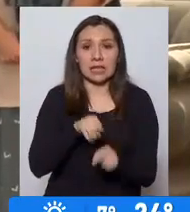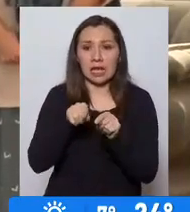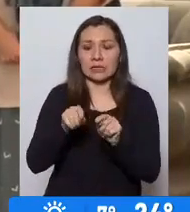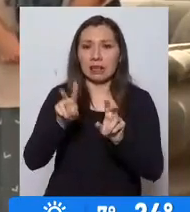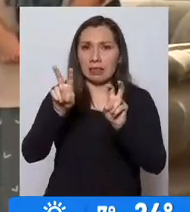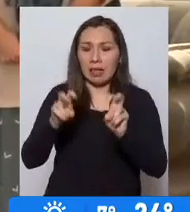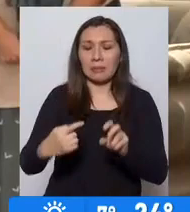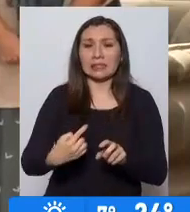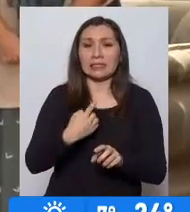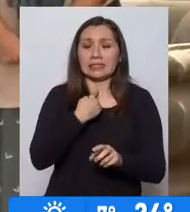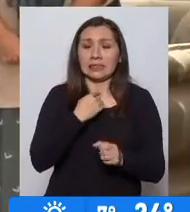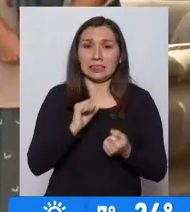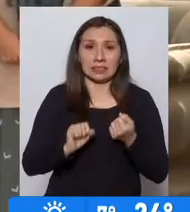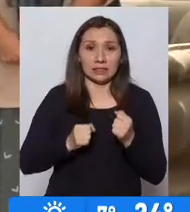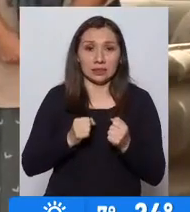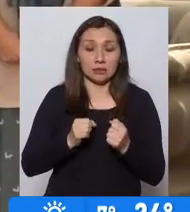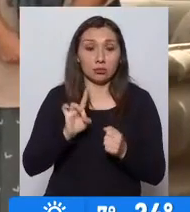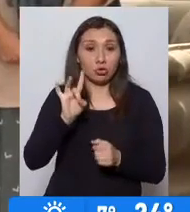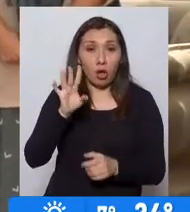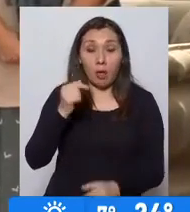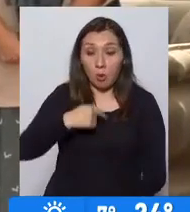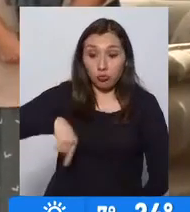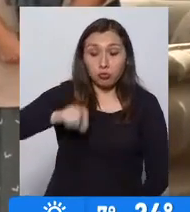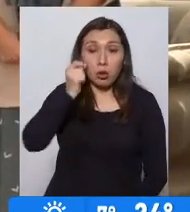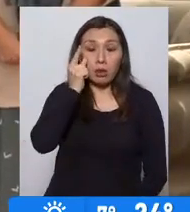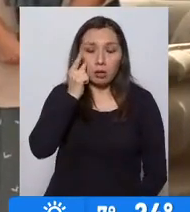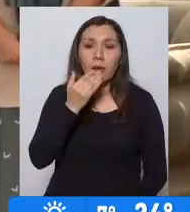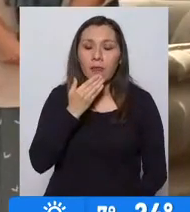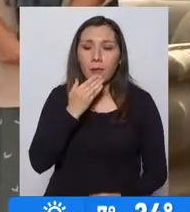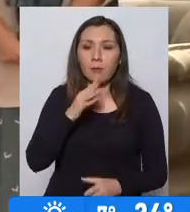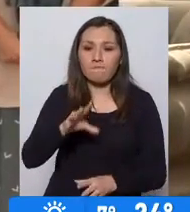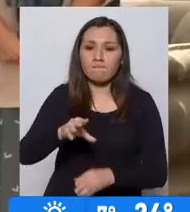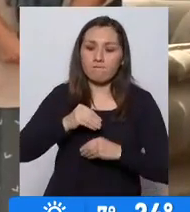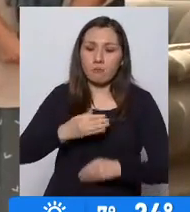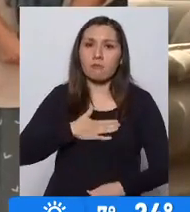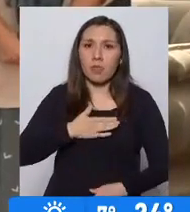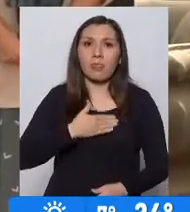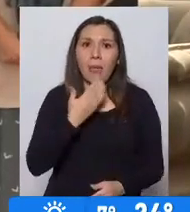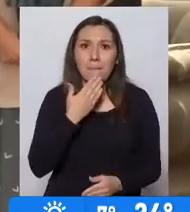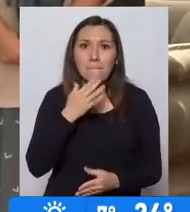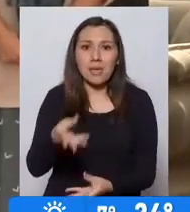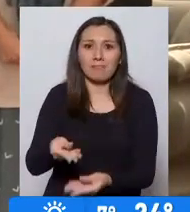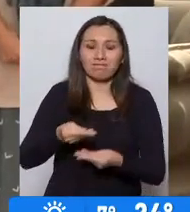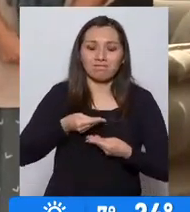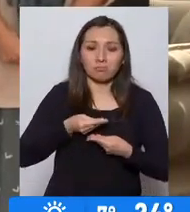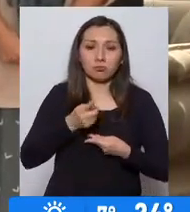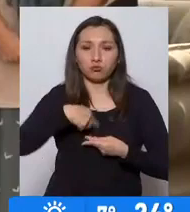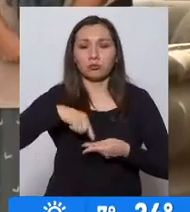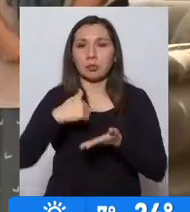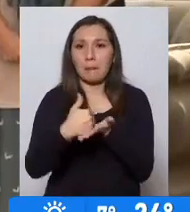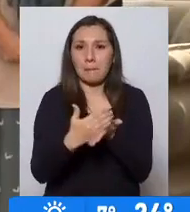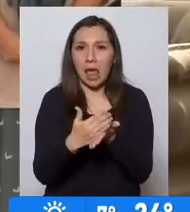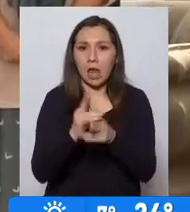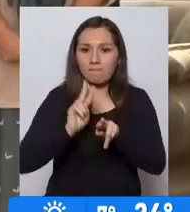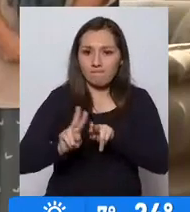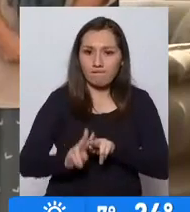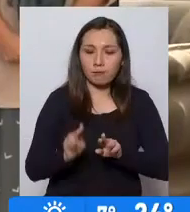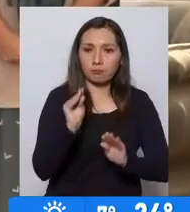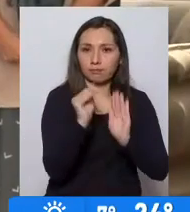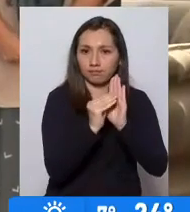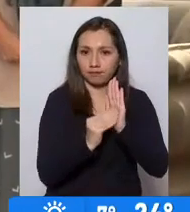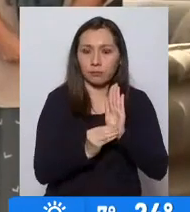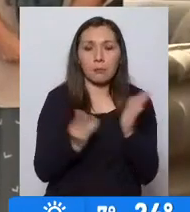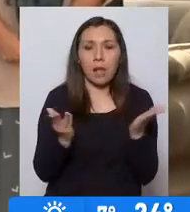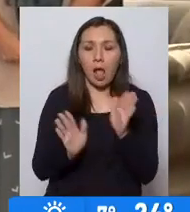estas amenazas. Y no solamente las comprendemos, las hacemos propias. Y por eso hemos diseñado un plan de acción